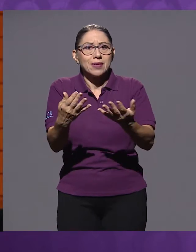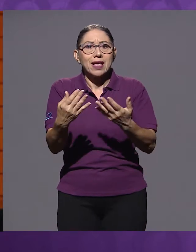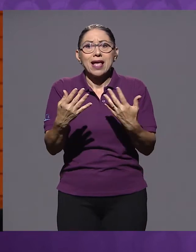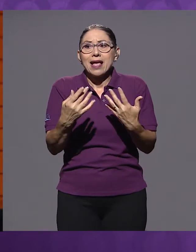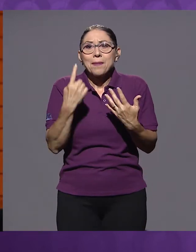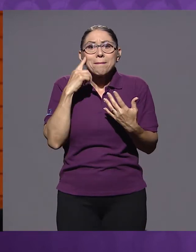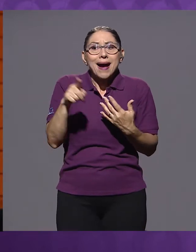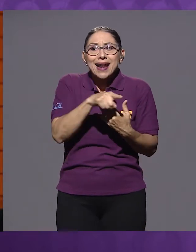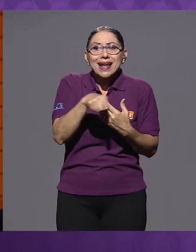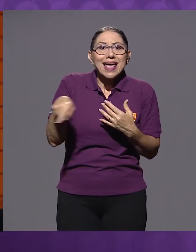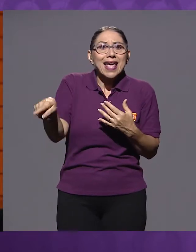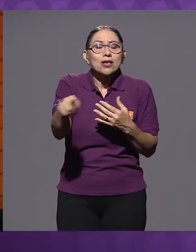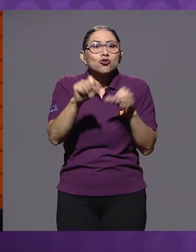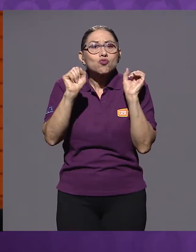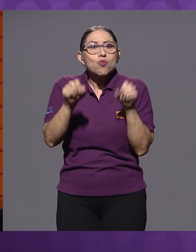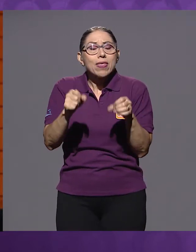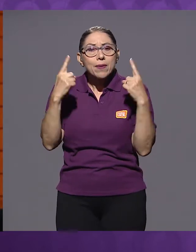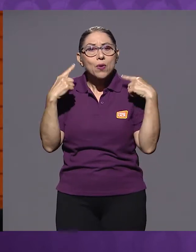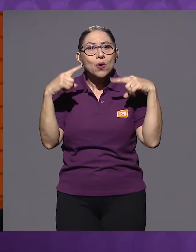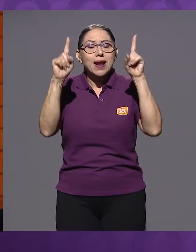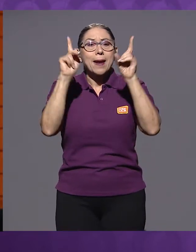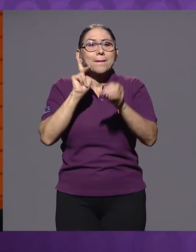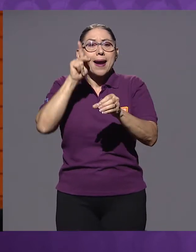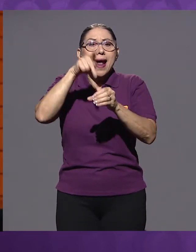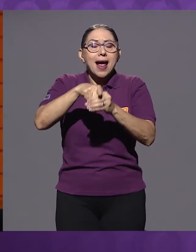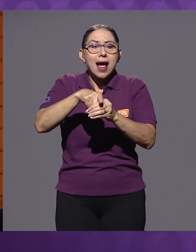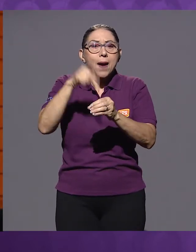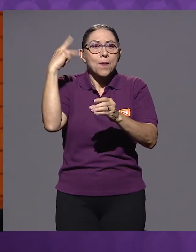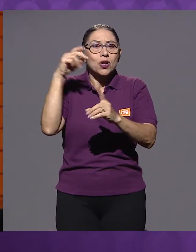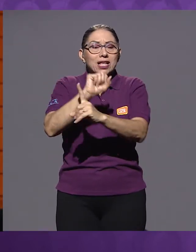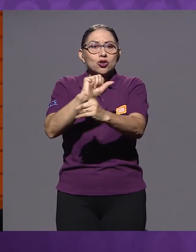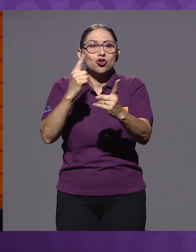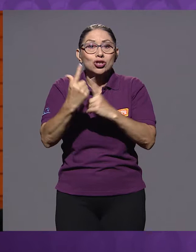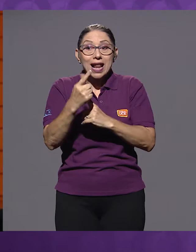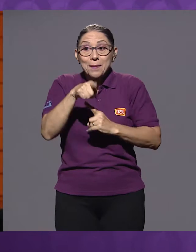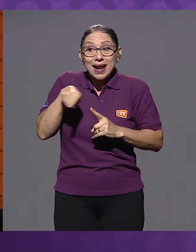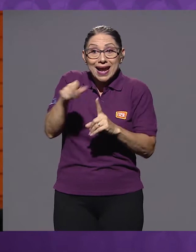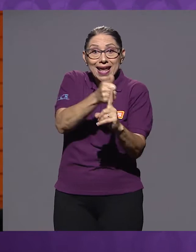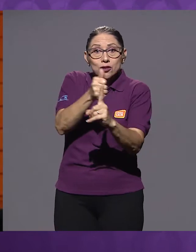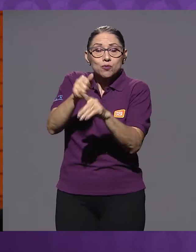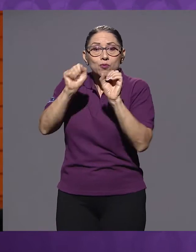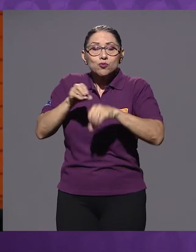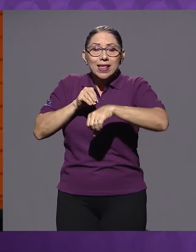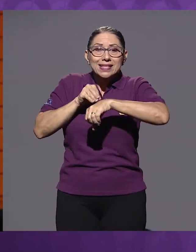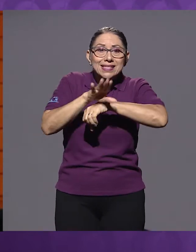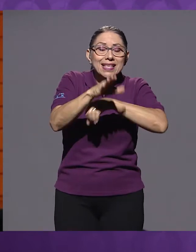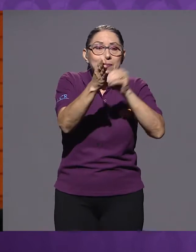esa participación, ya sea política o social, para incidir en los planes,